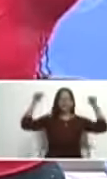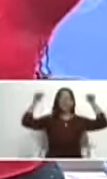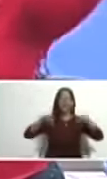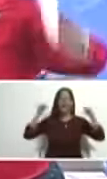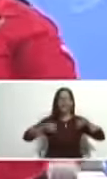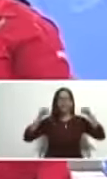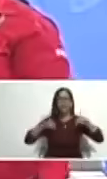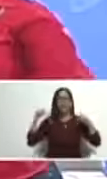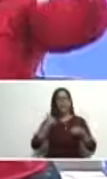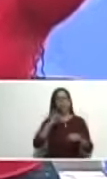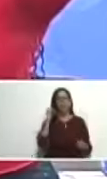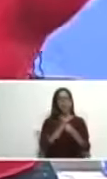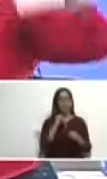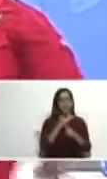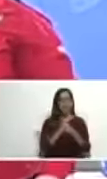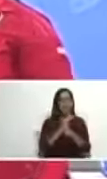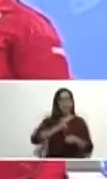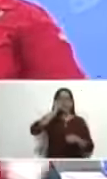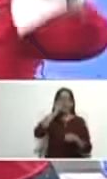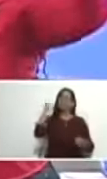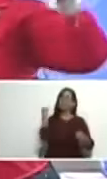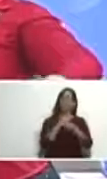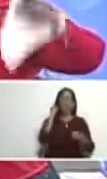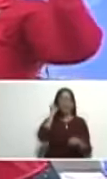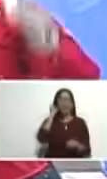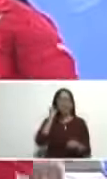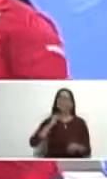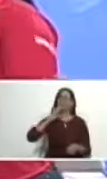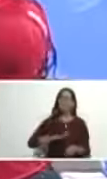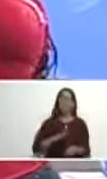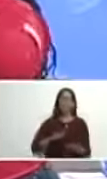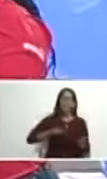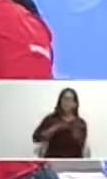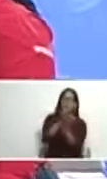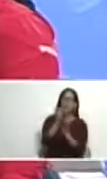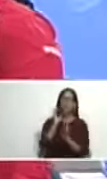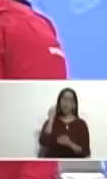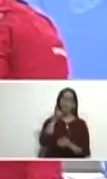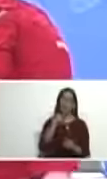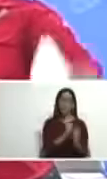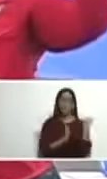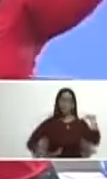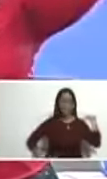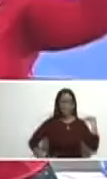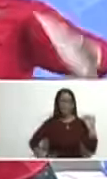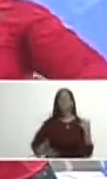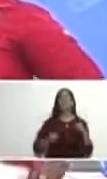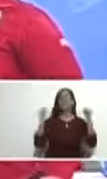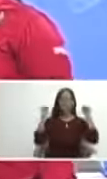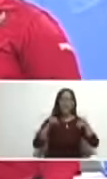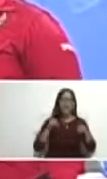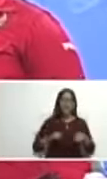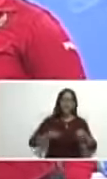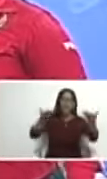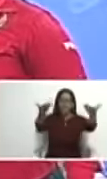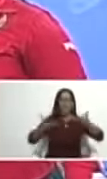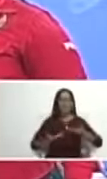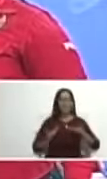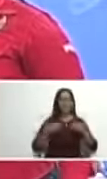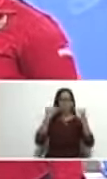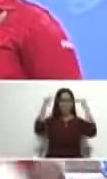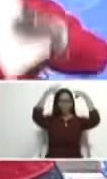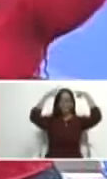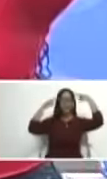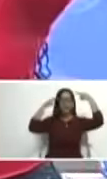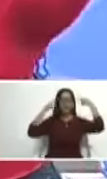habemos trabajadores, trabajadoras, que estamos retirados con usted, presidente, y es el legado del comandante Hugo Rafael